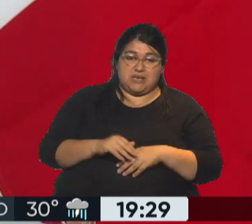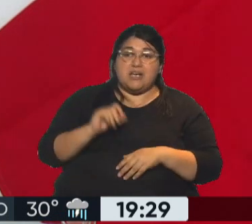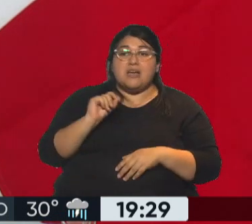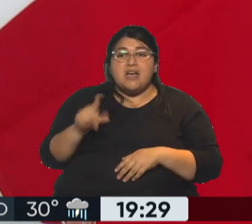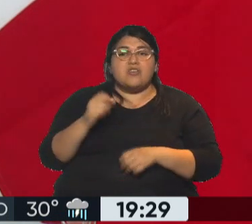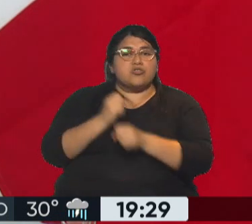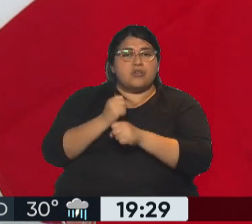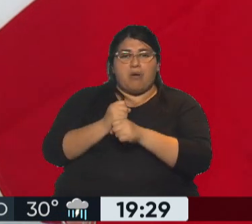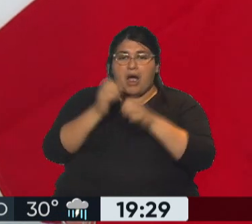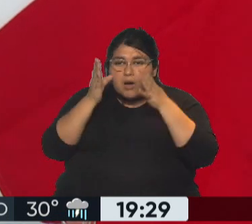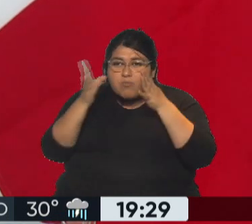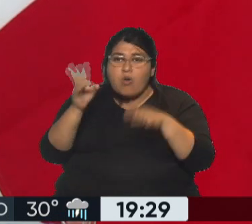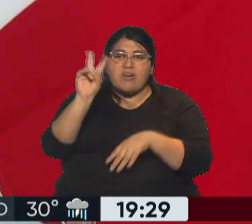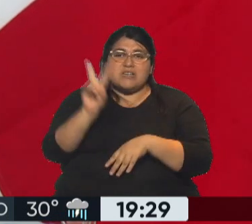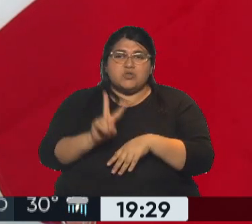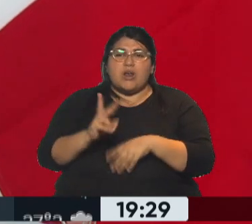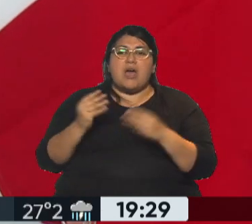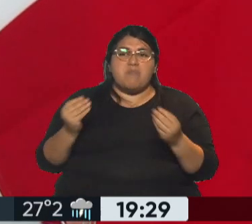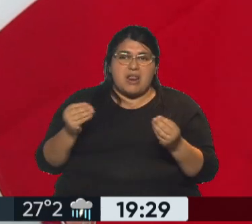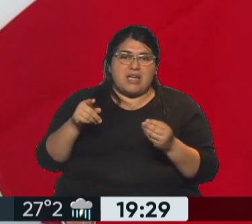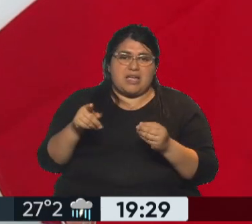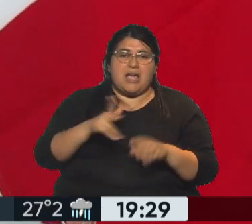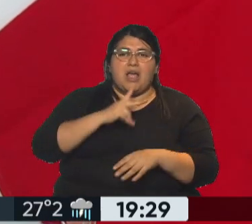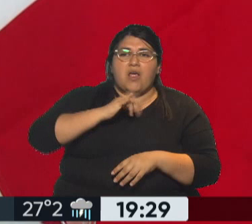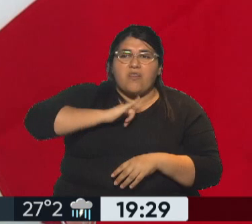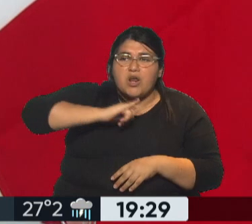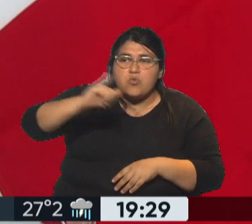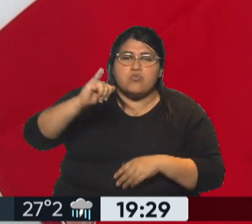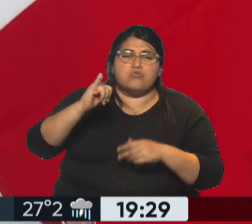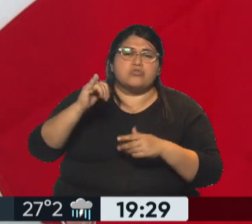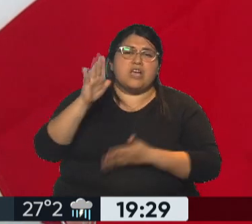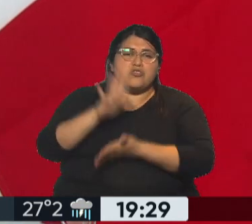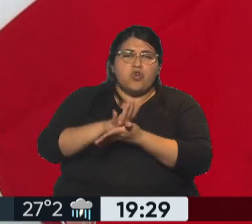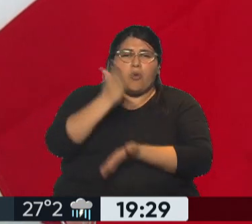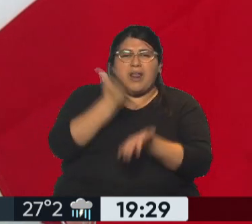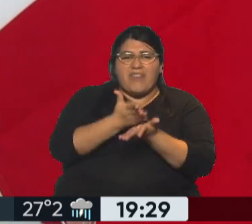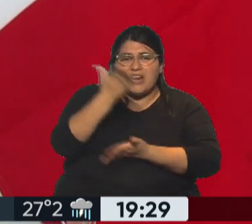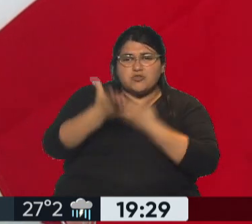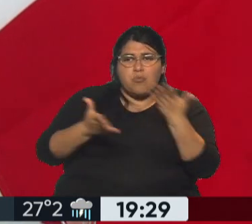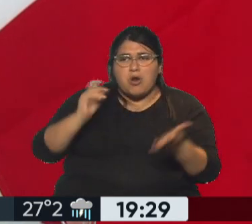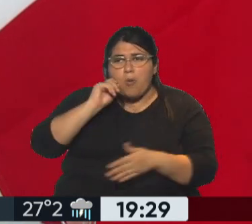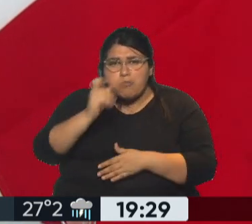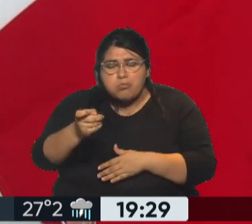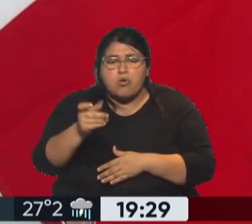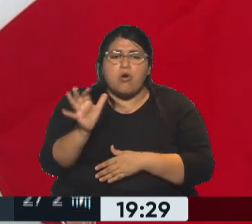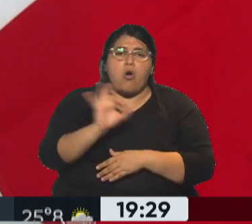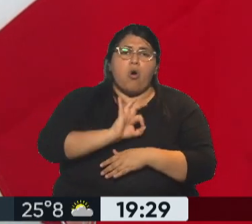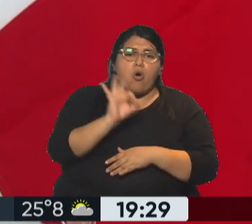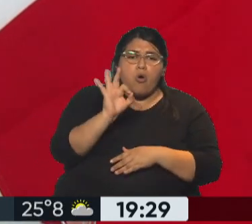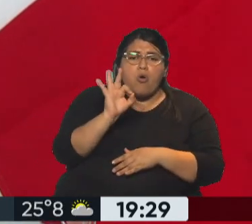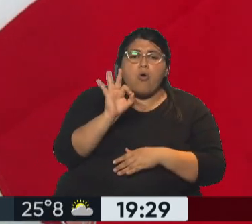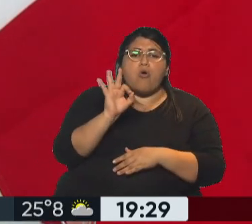Venezuela ya no haya más denuncias por violación a los derechos humanos, ni haya más denuncias